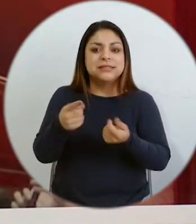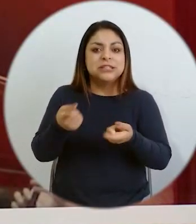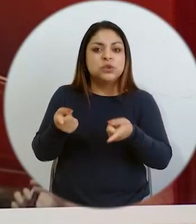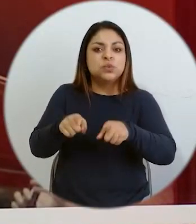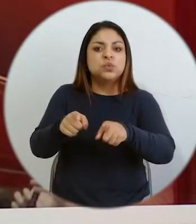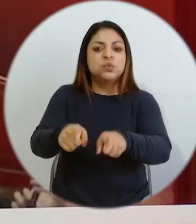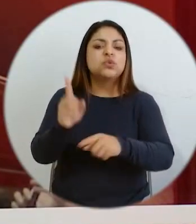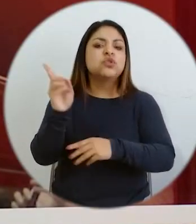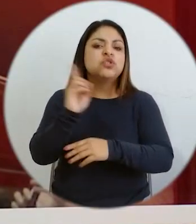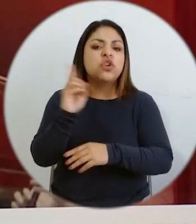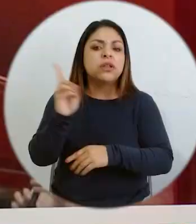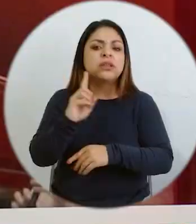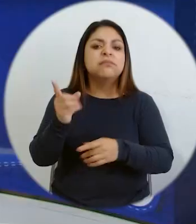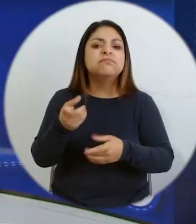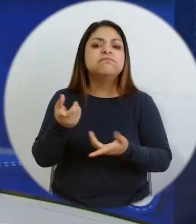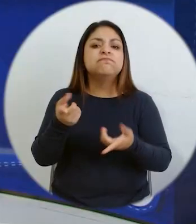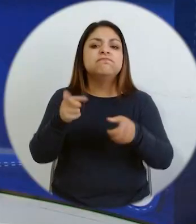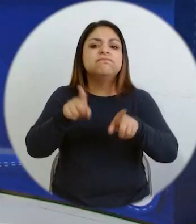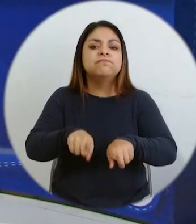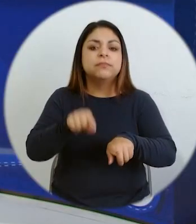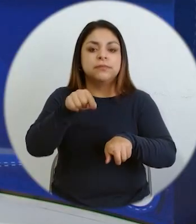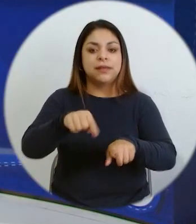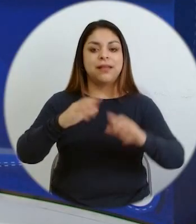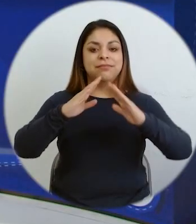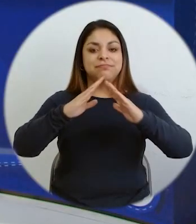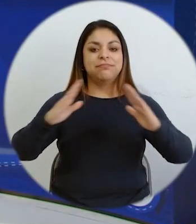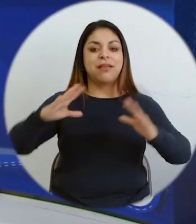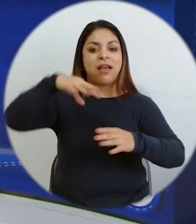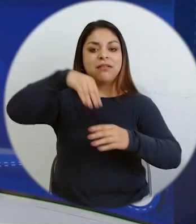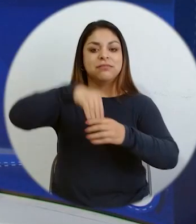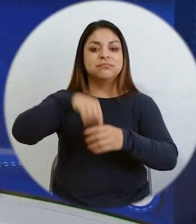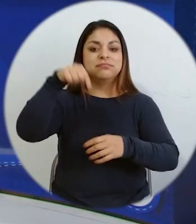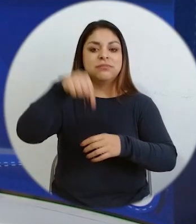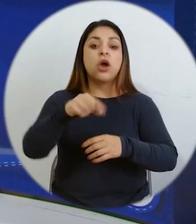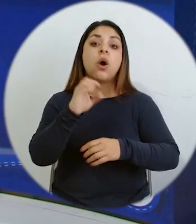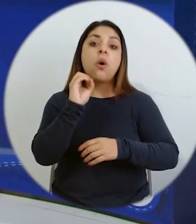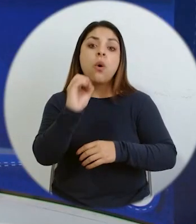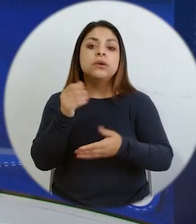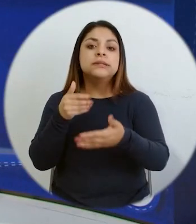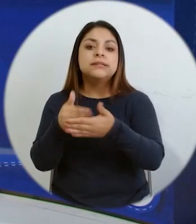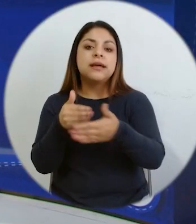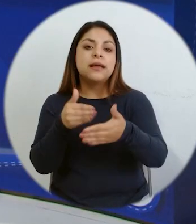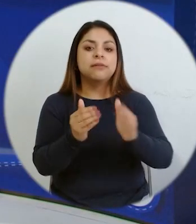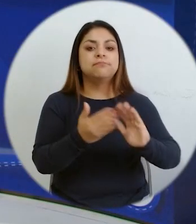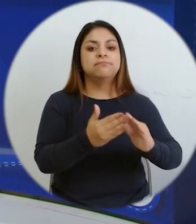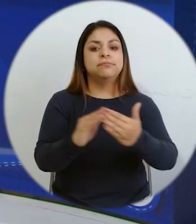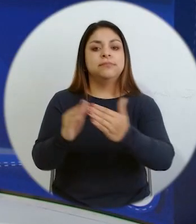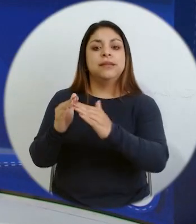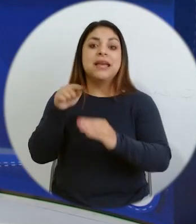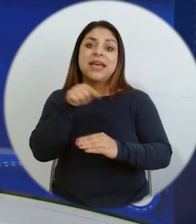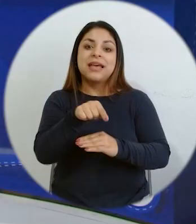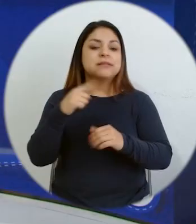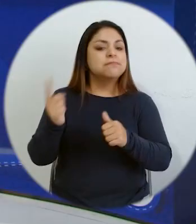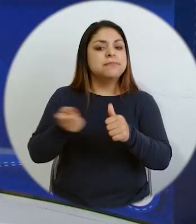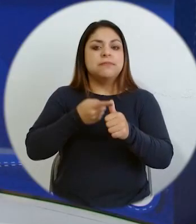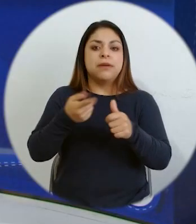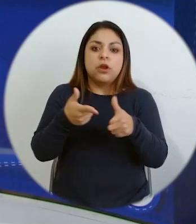la familia o en el entorno comunitario, que como decimos es el primer anillo de seguridad.